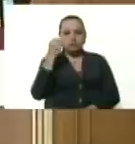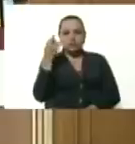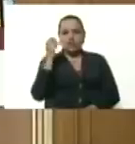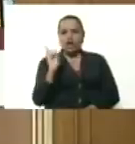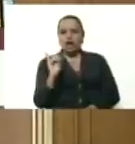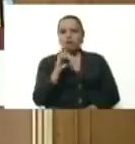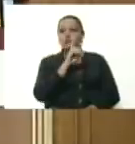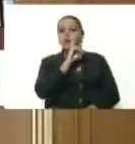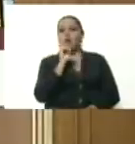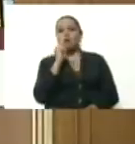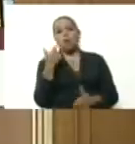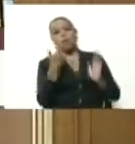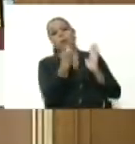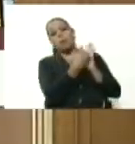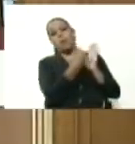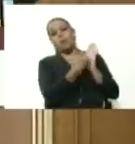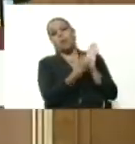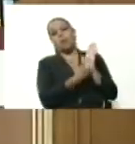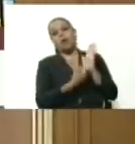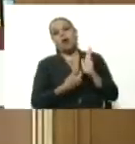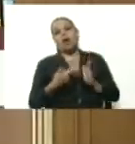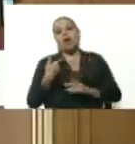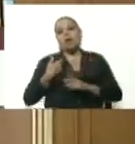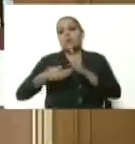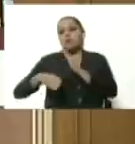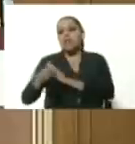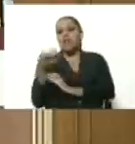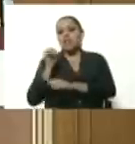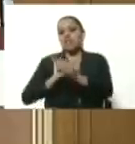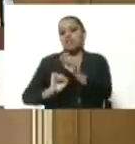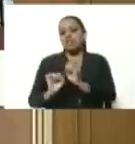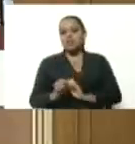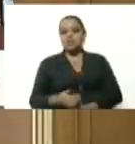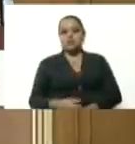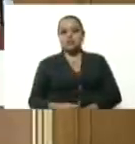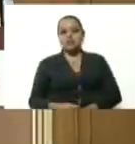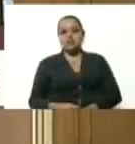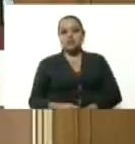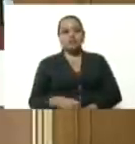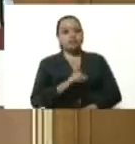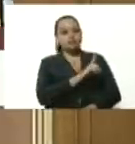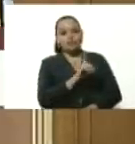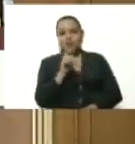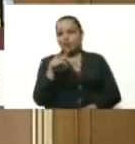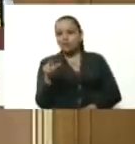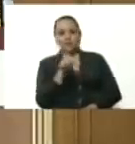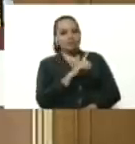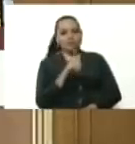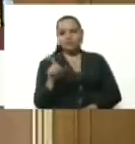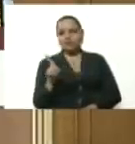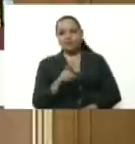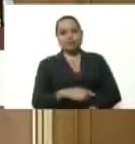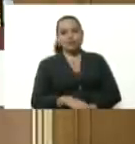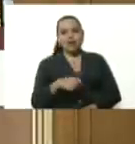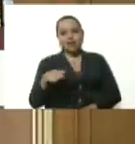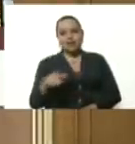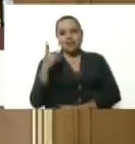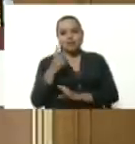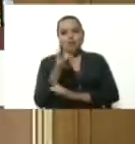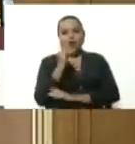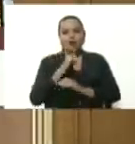unos nombrecitos de alguien va a salir a defenderse él, y resulta que aquí no es así. Coherencia